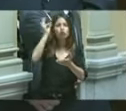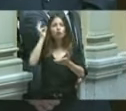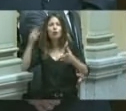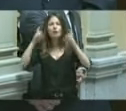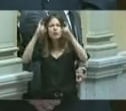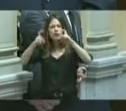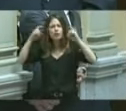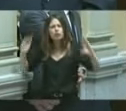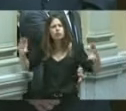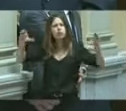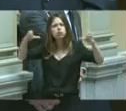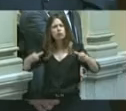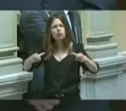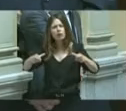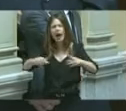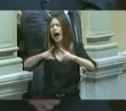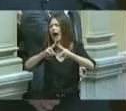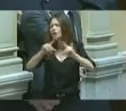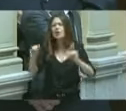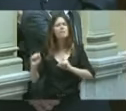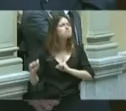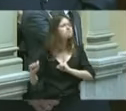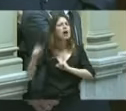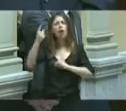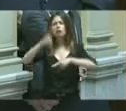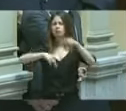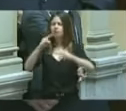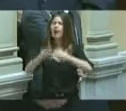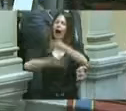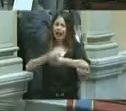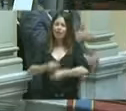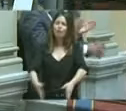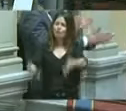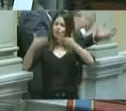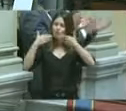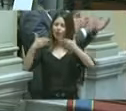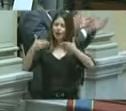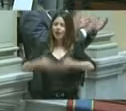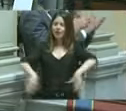colectivo, construyamos la mejor Asturias. Pongámonos a ello. Muchas gracias.